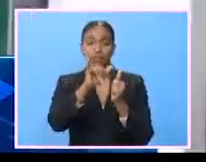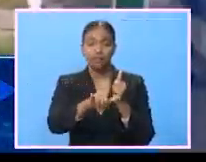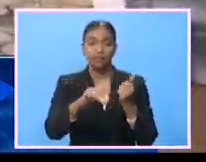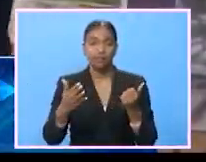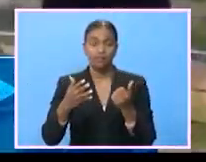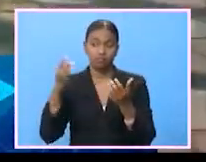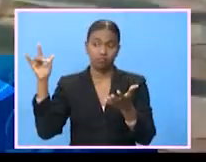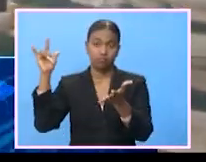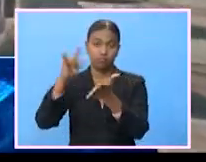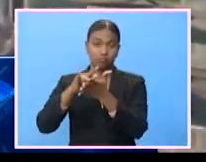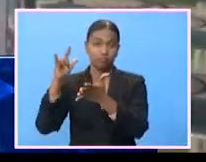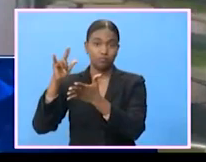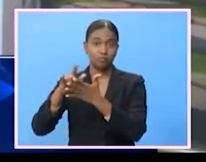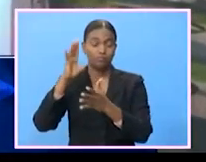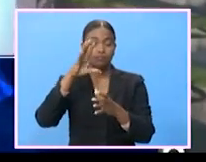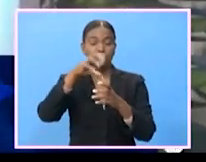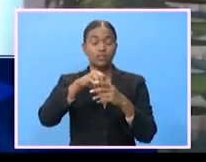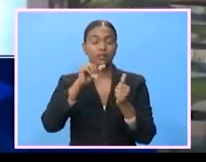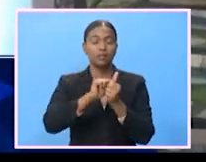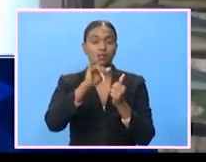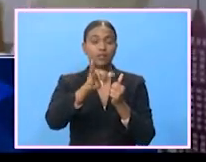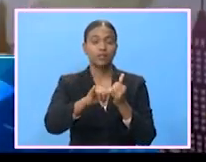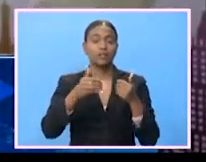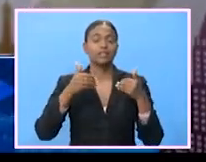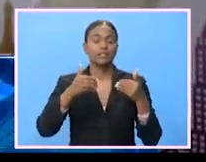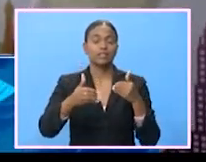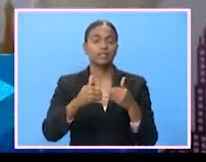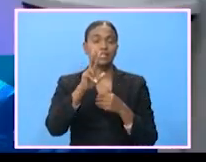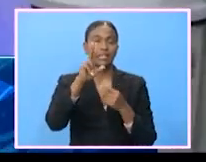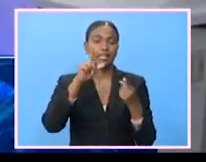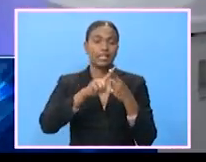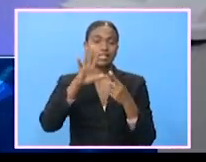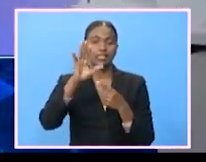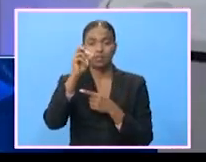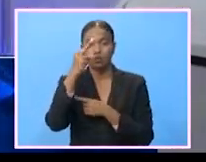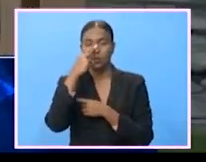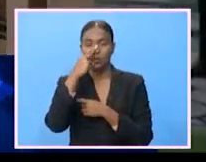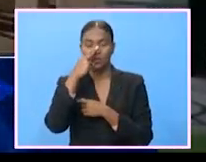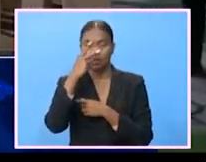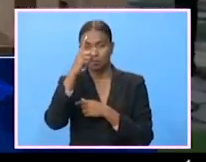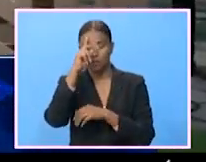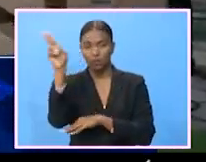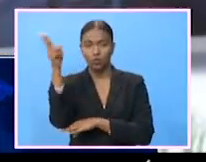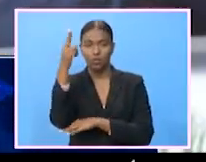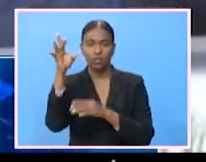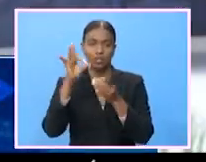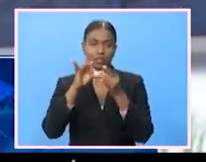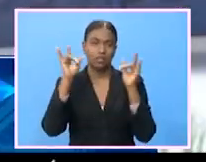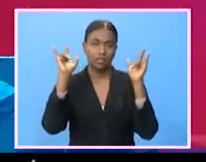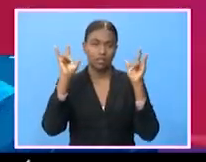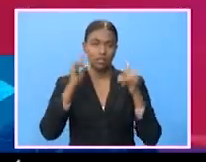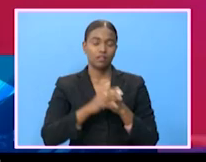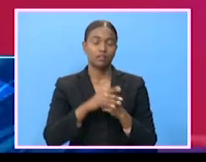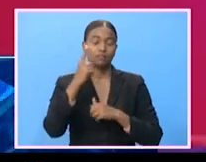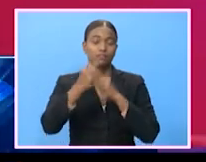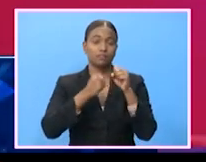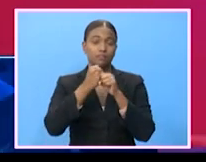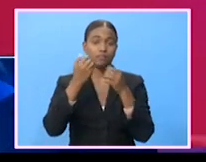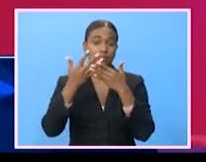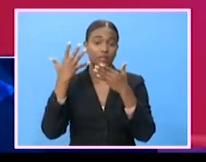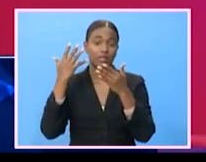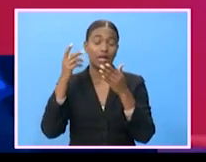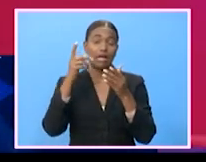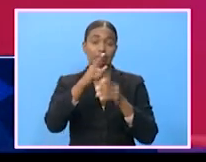líneas aéreas, participarán en el evento a efectuarse del 3 al 5 de junio en un hotel de Santiago. El año pasado fue un año